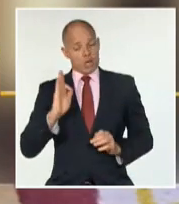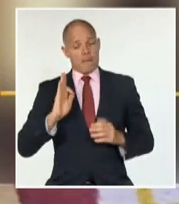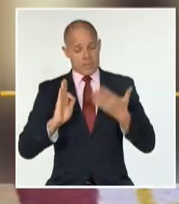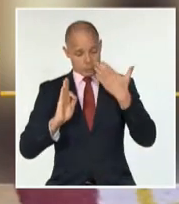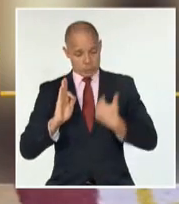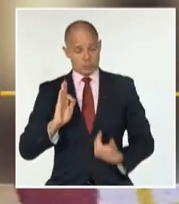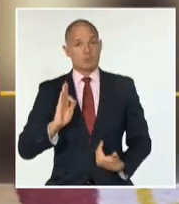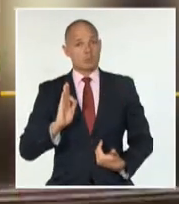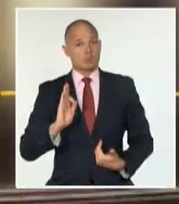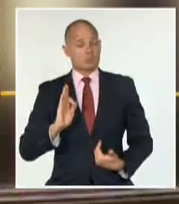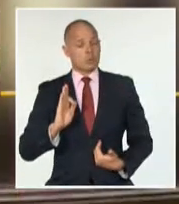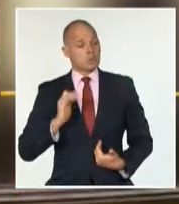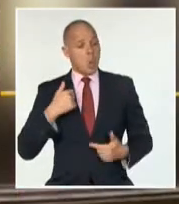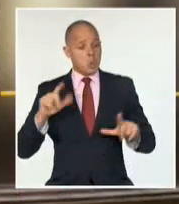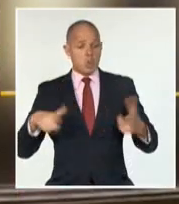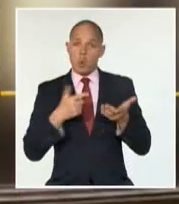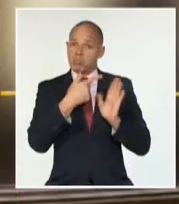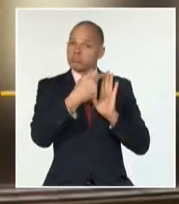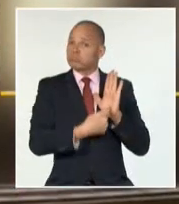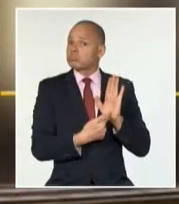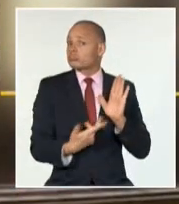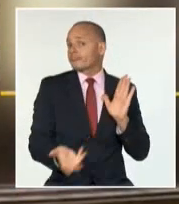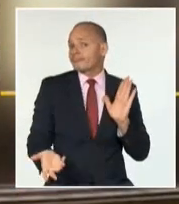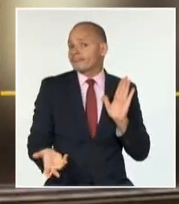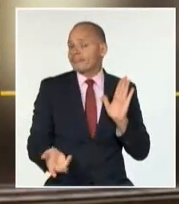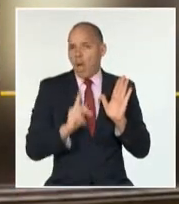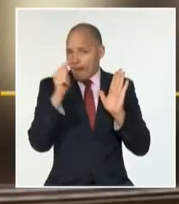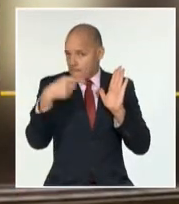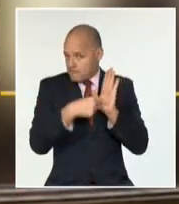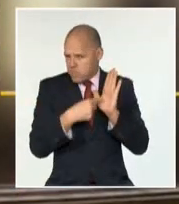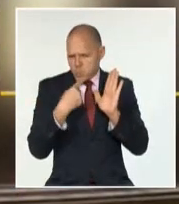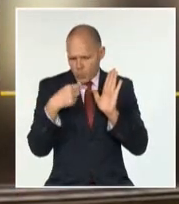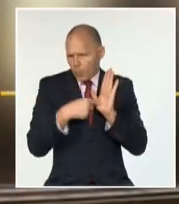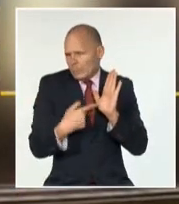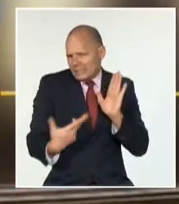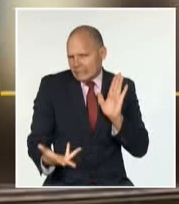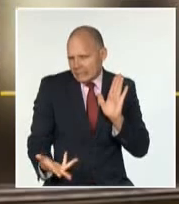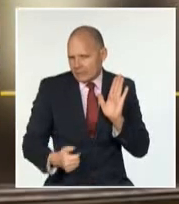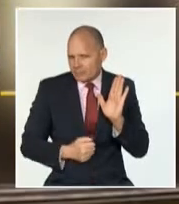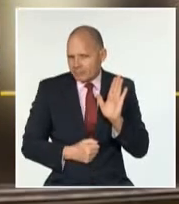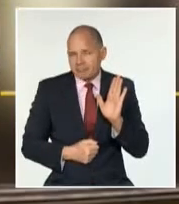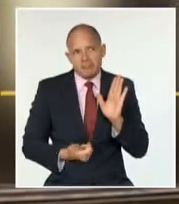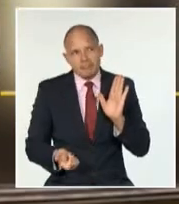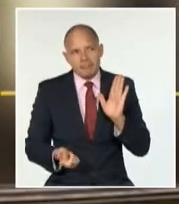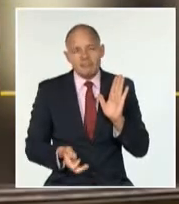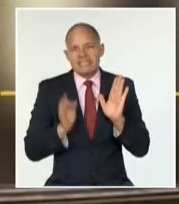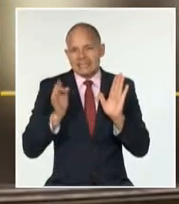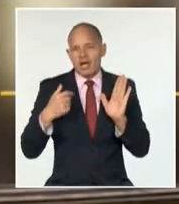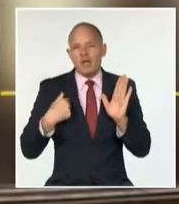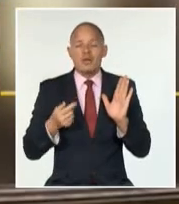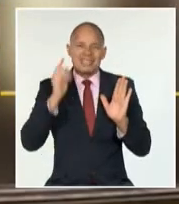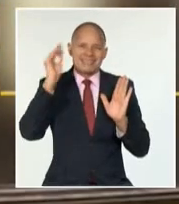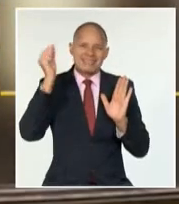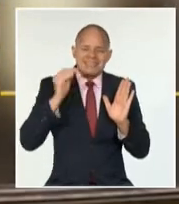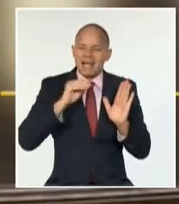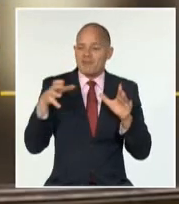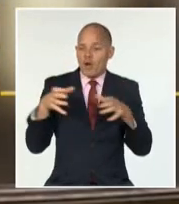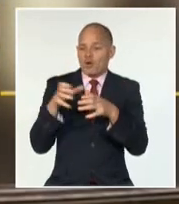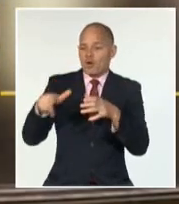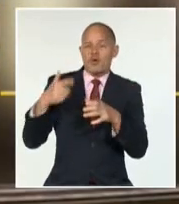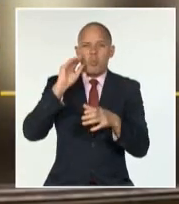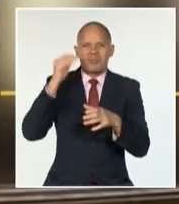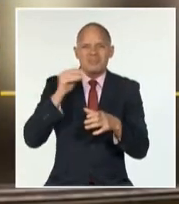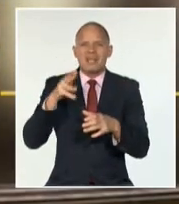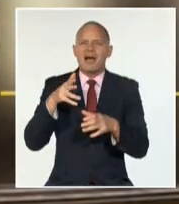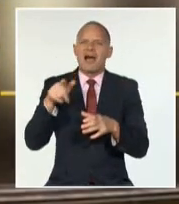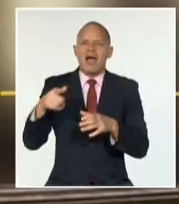mismos, cumplimos con nuestros principios. Uno de estos principios es no hacer política con la ultraderecha. Y usted dejó